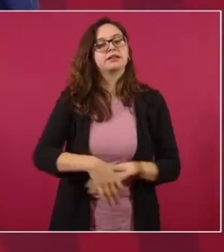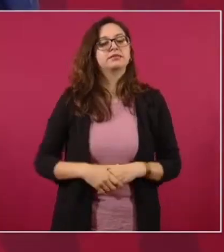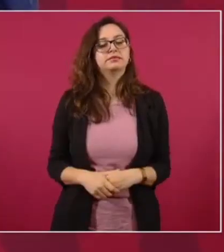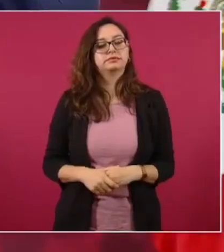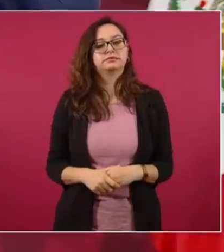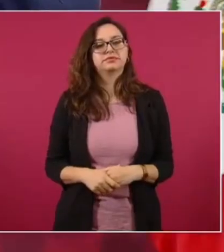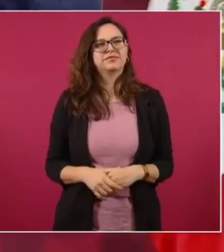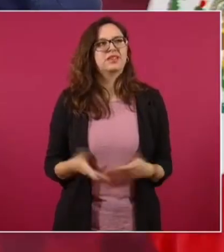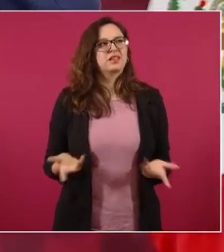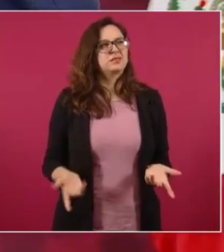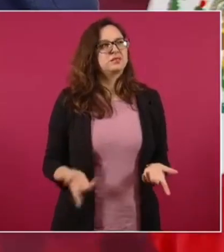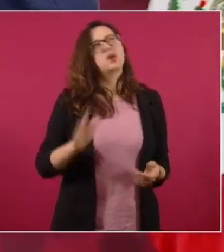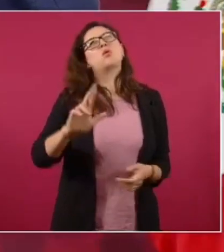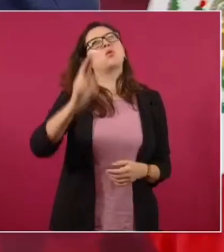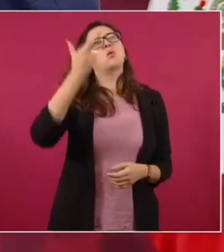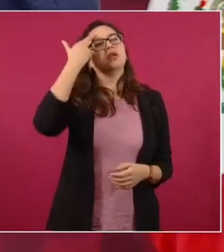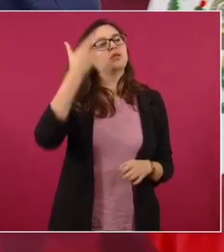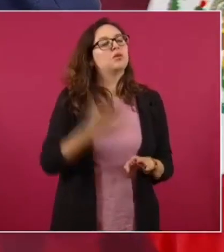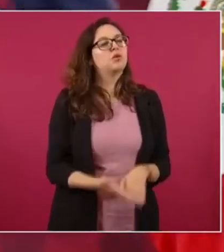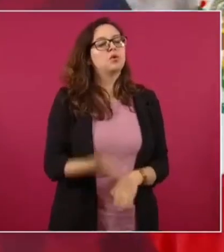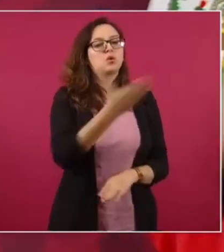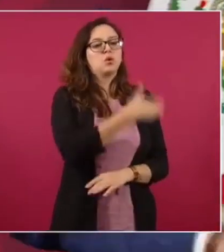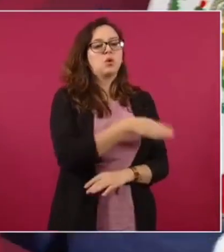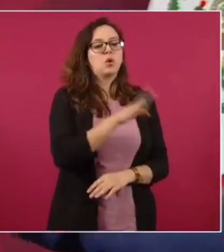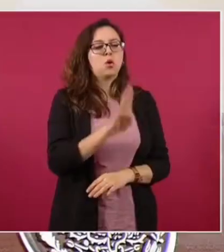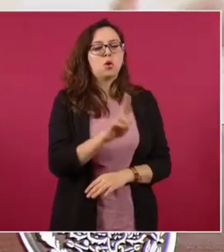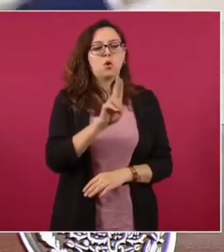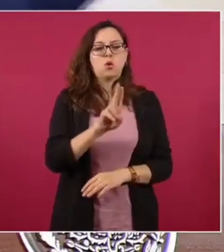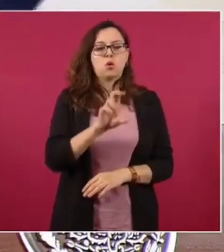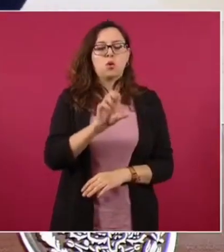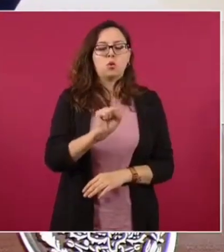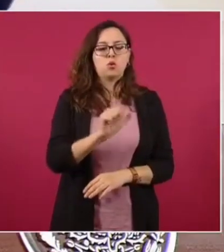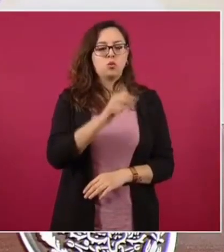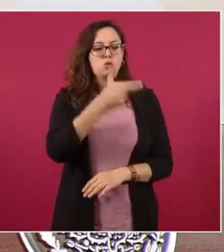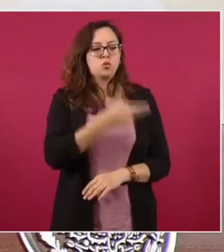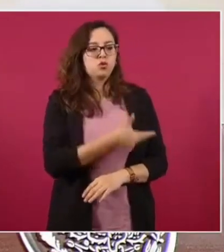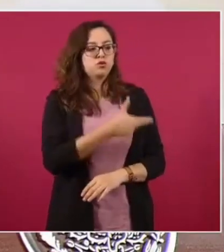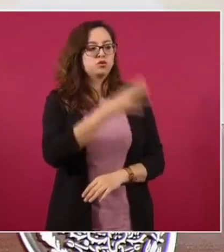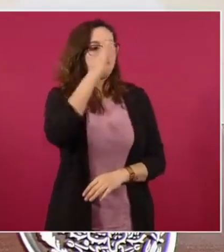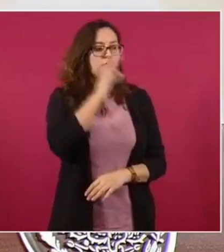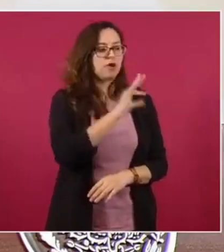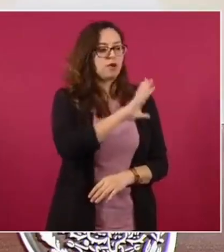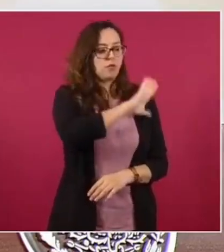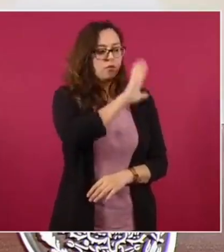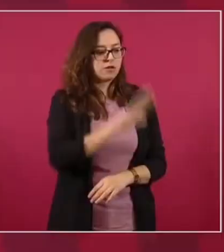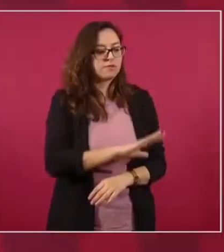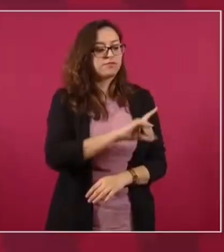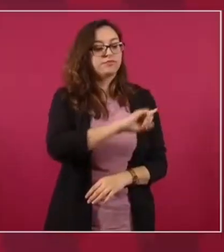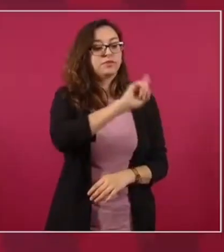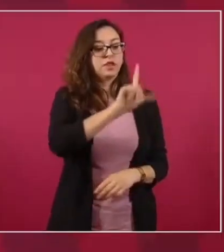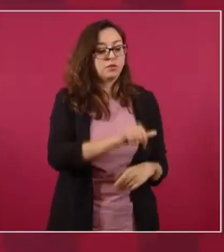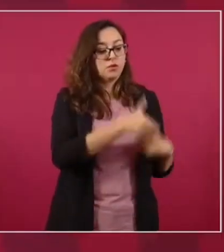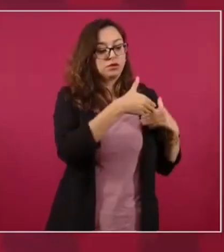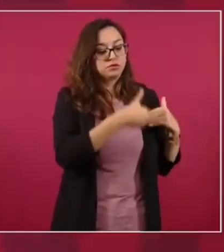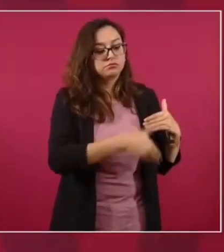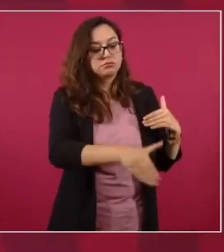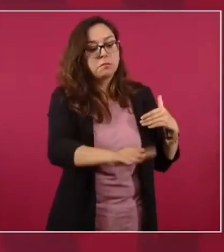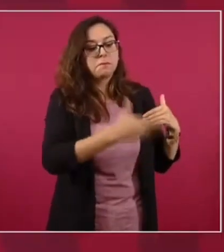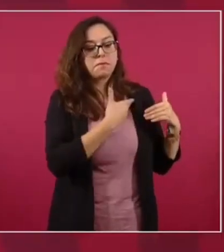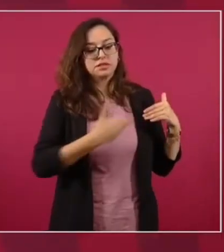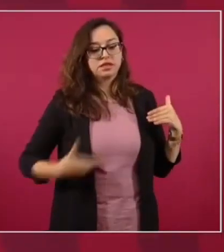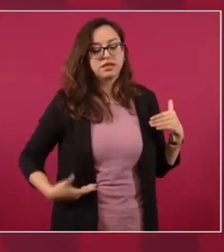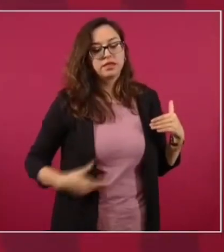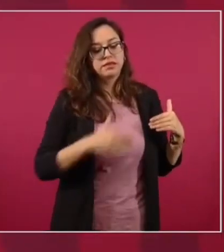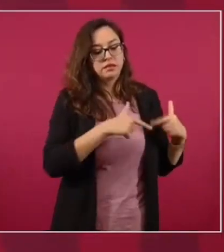y a lo mejor desde antes, pero sin duda desde el finado Bush empezaron a hacer cada